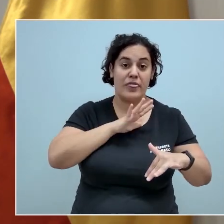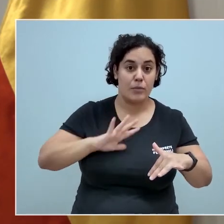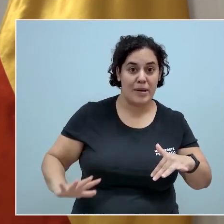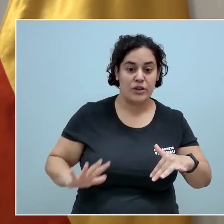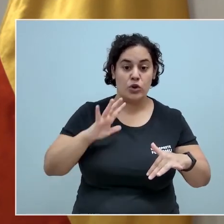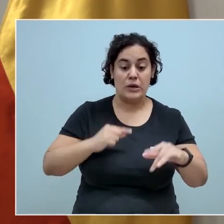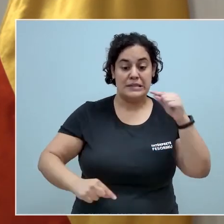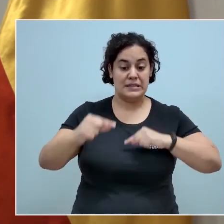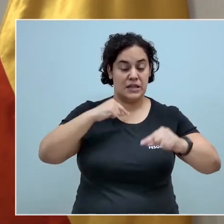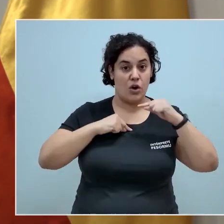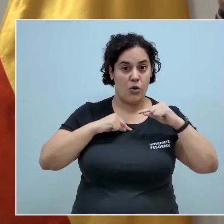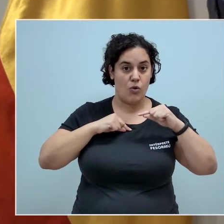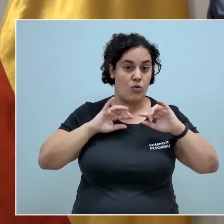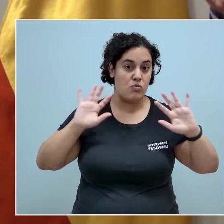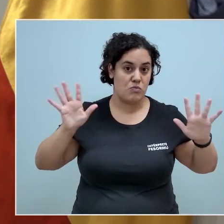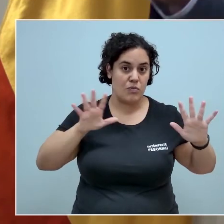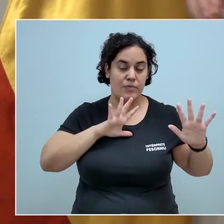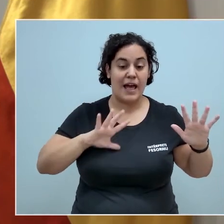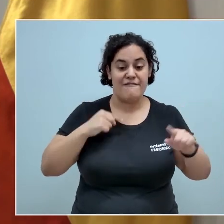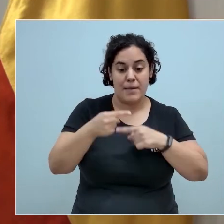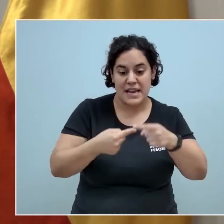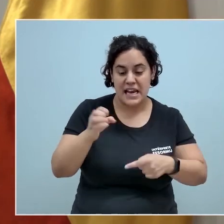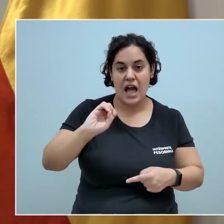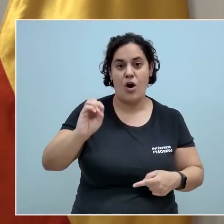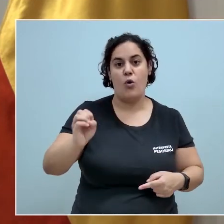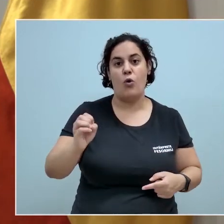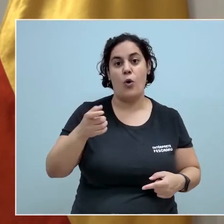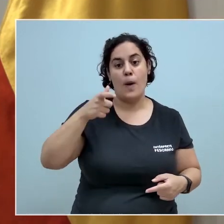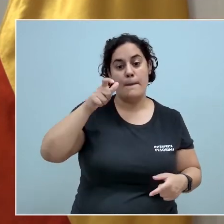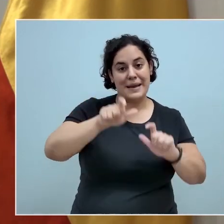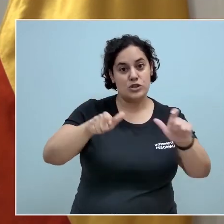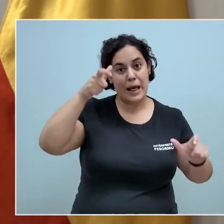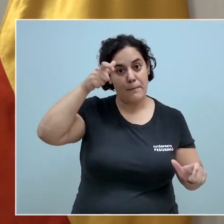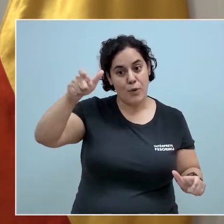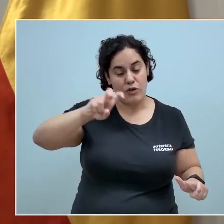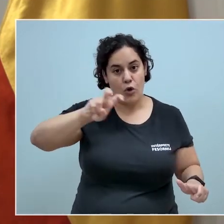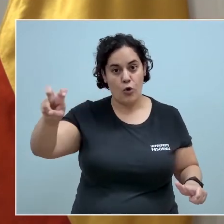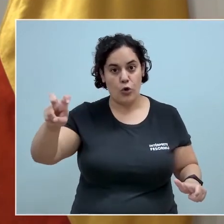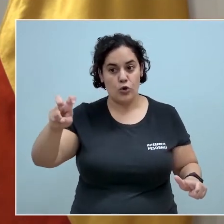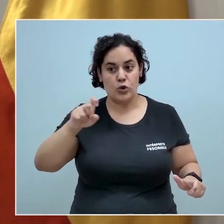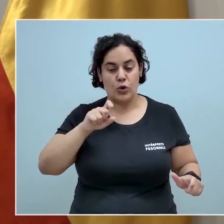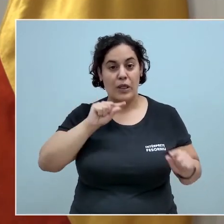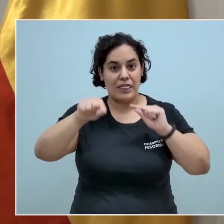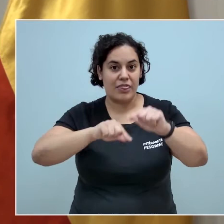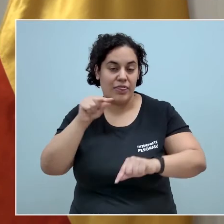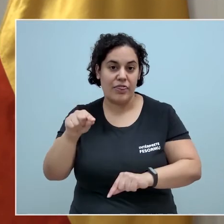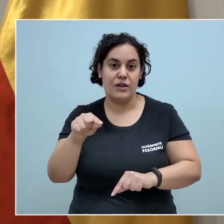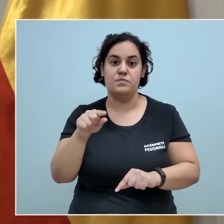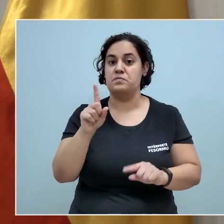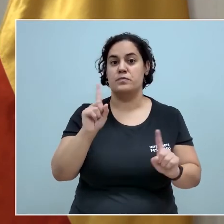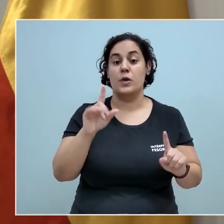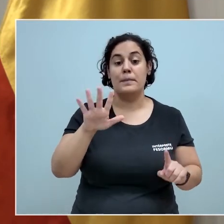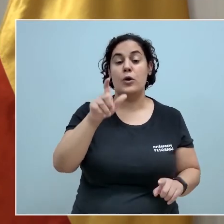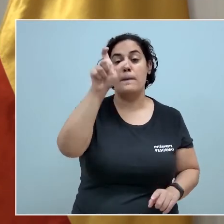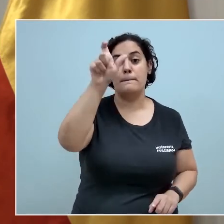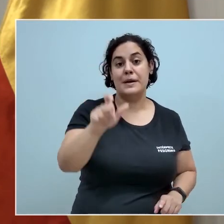ocio nocturno en esas zonas a familias o a zonas en otro, con lo cual no se llegan a enlazar como brote ahí, ¿no? Pero sí hay casos aislados